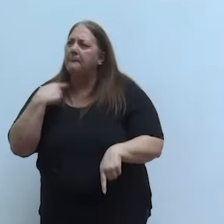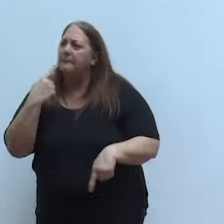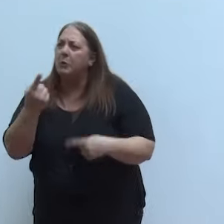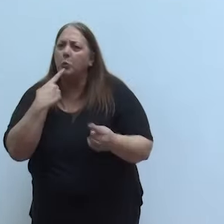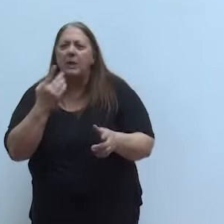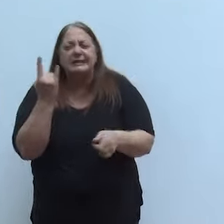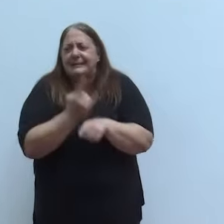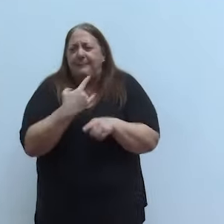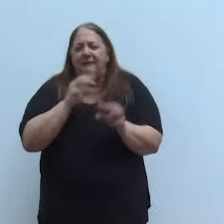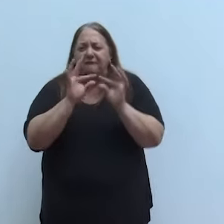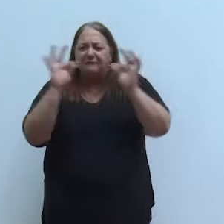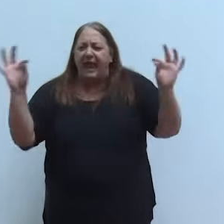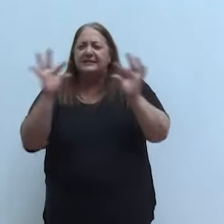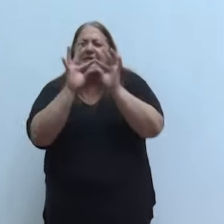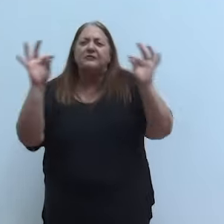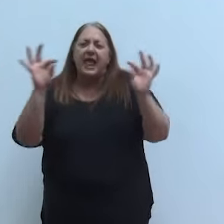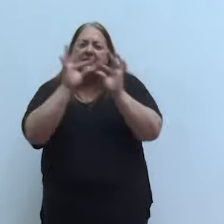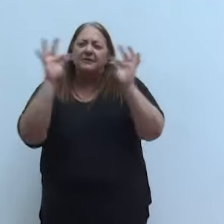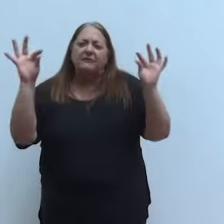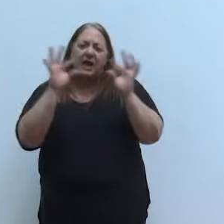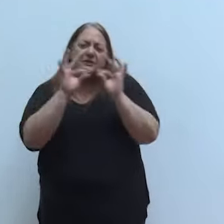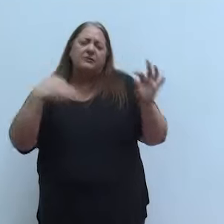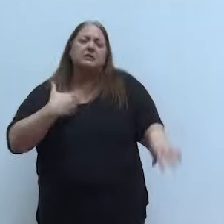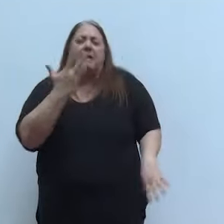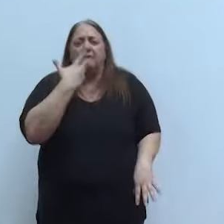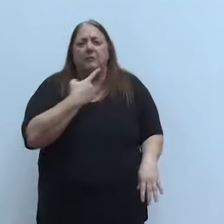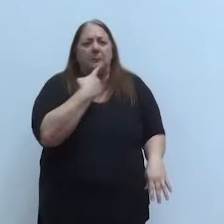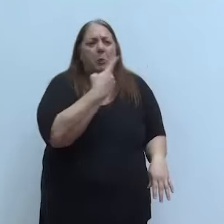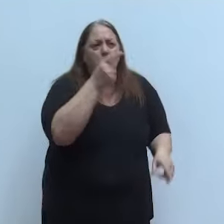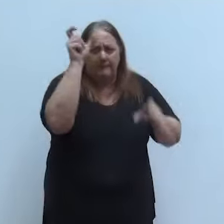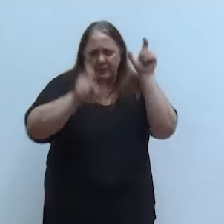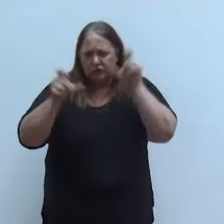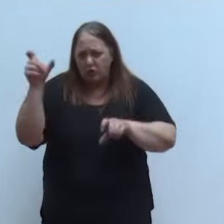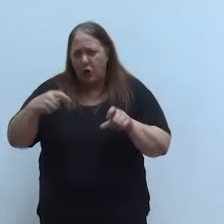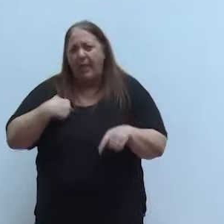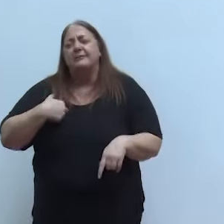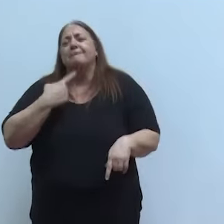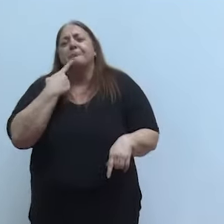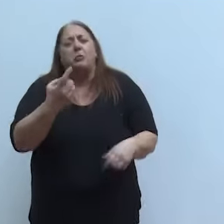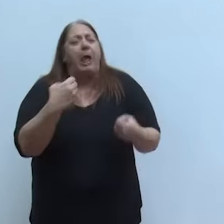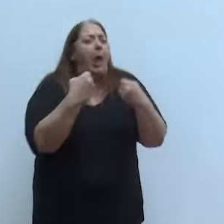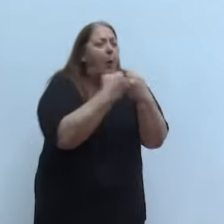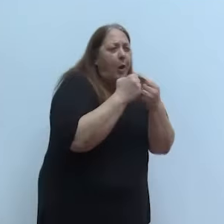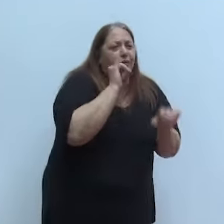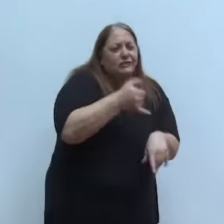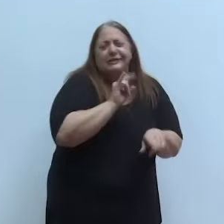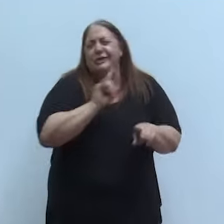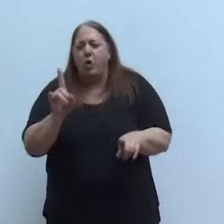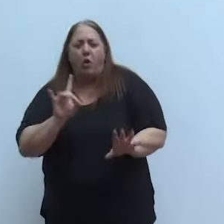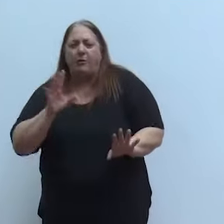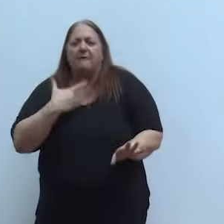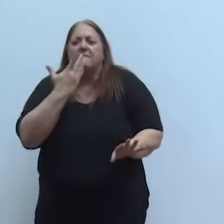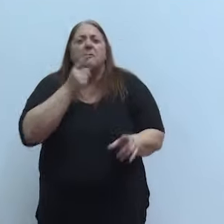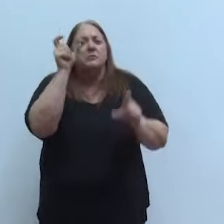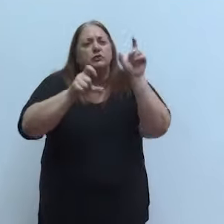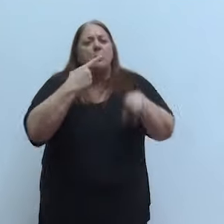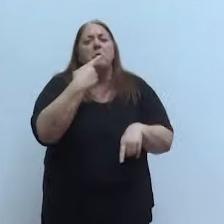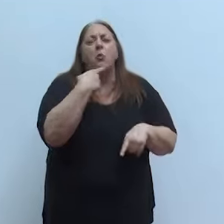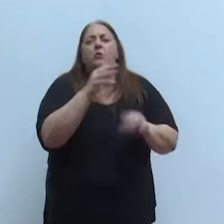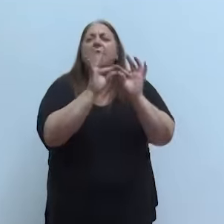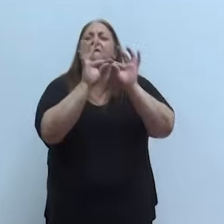frases No si está de acuerdo desacuerdo si si no no distintas frases para verl es la que la